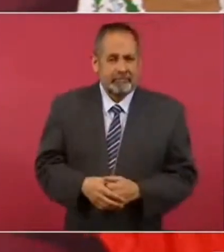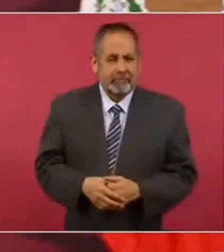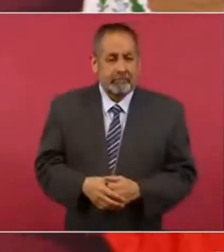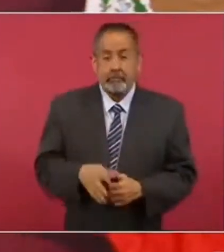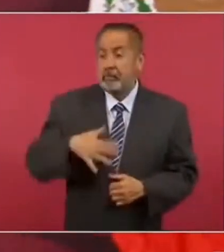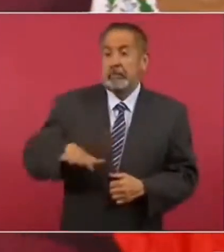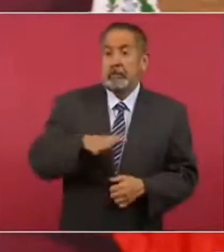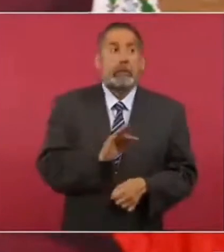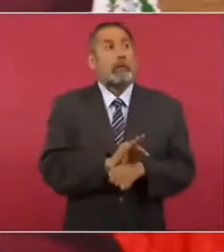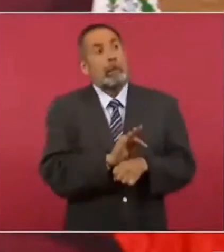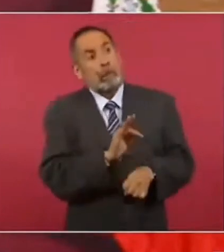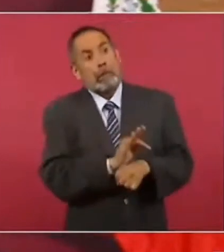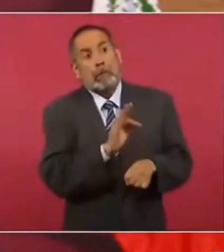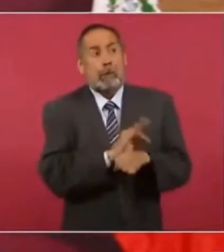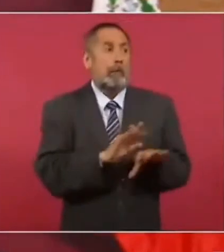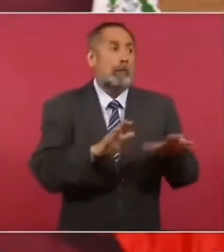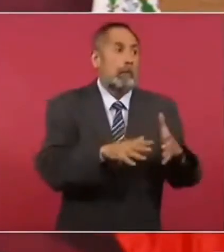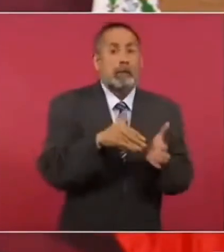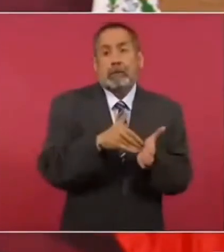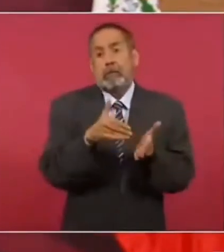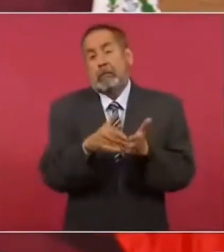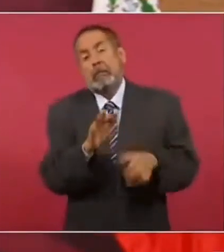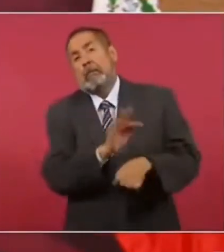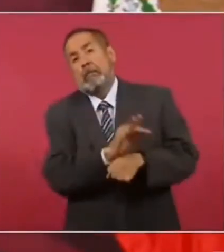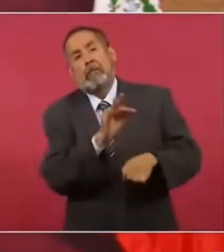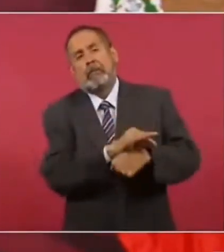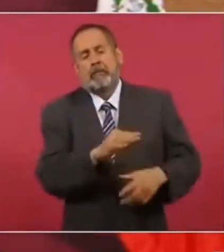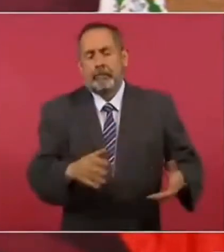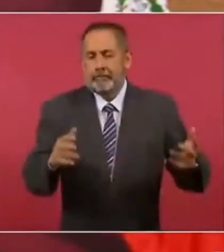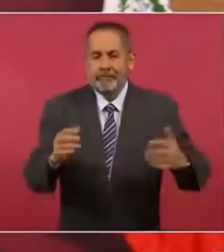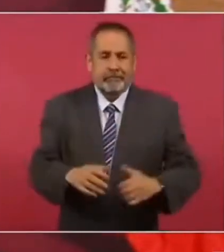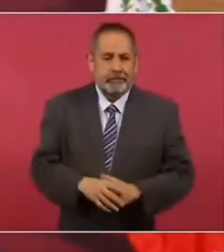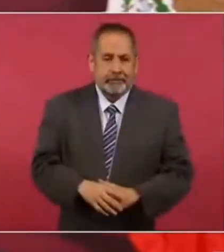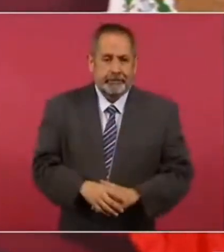defendido por millones.